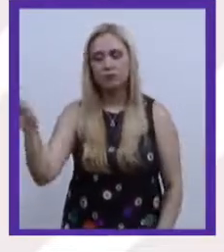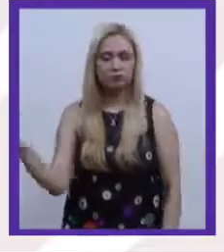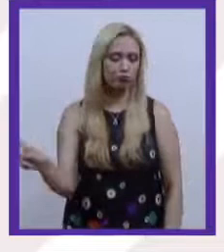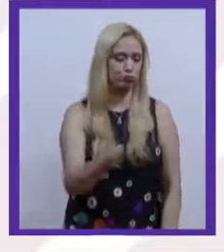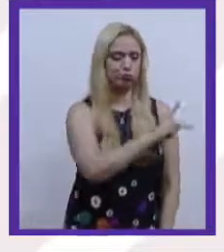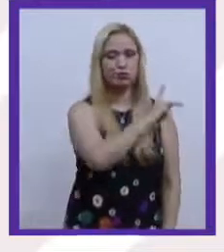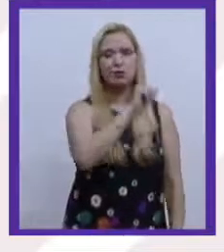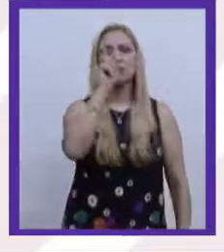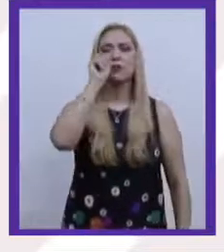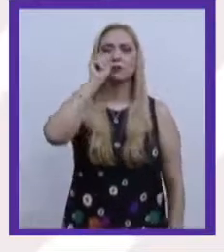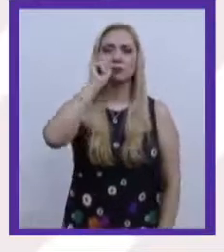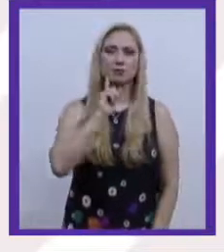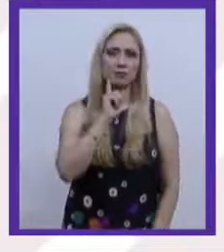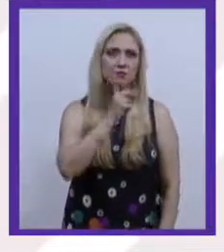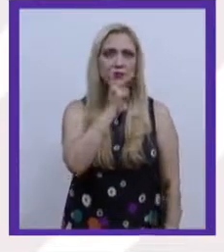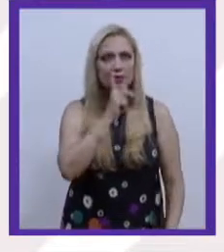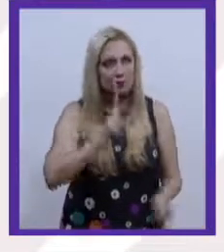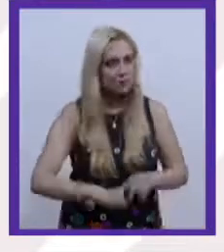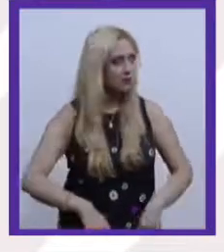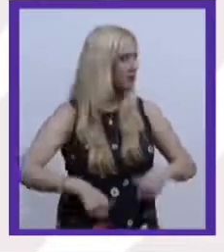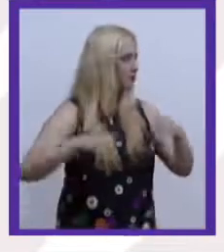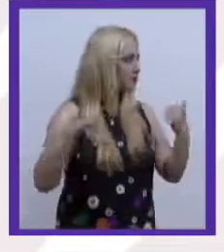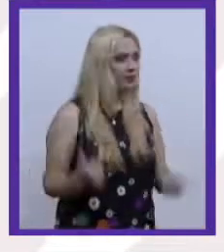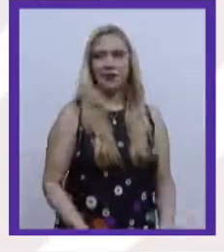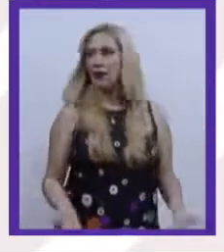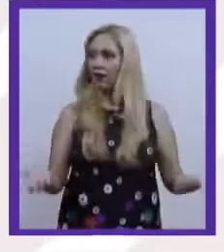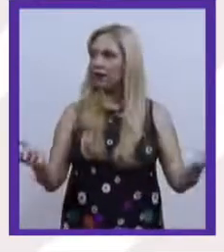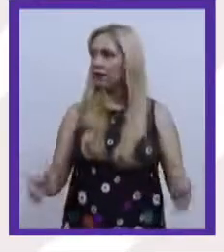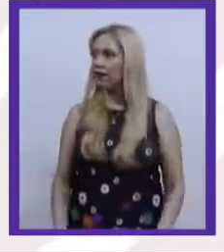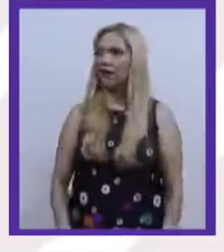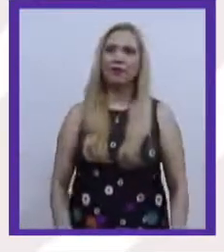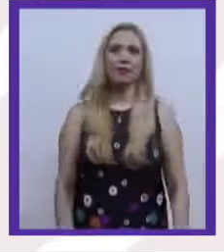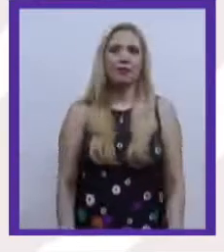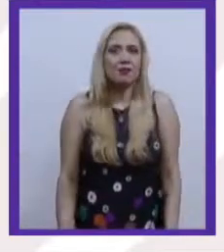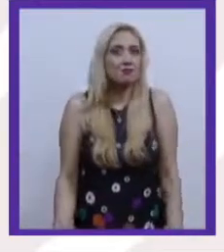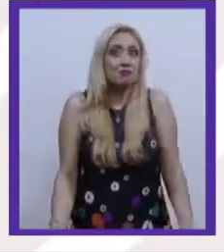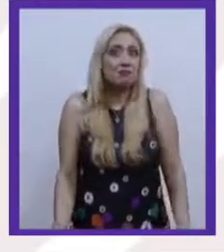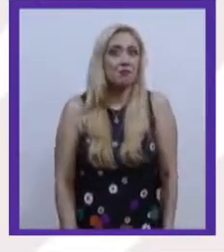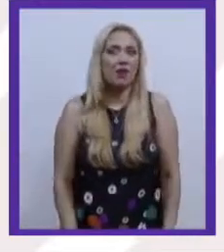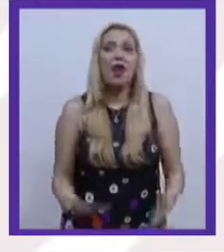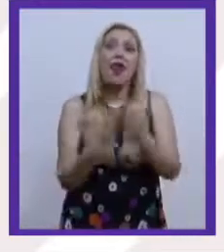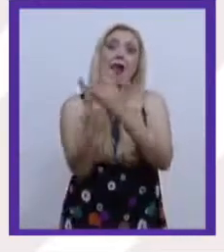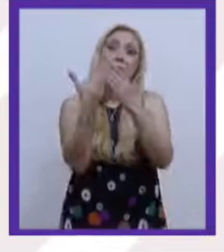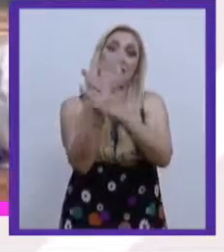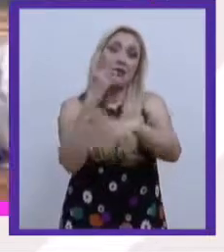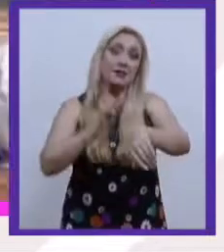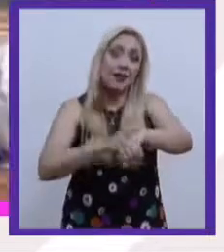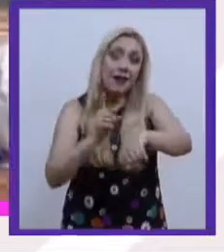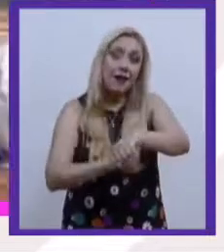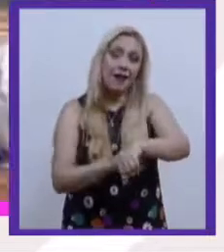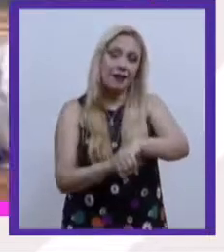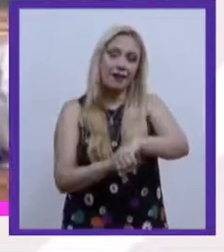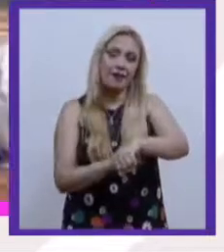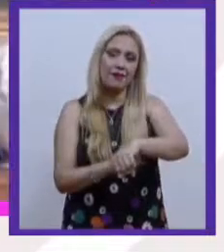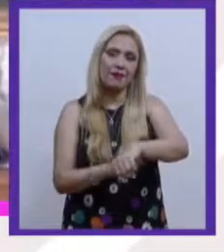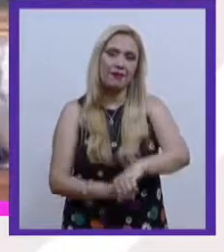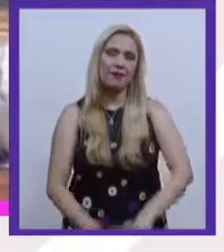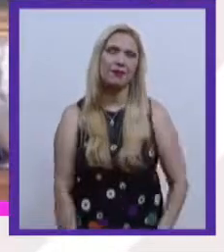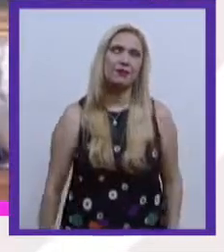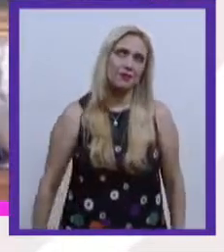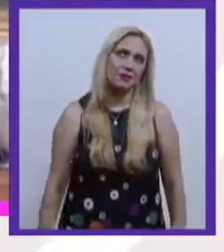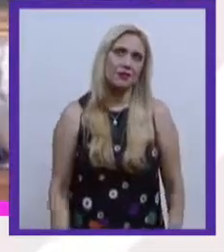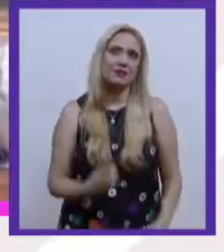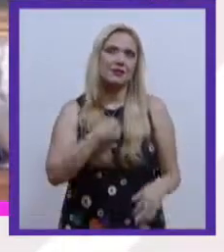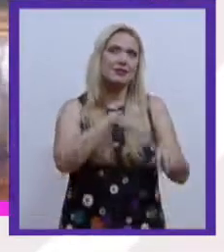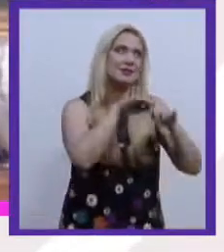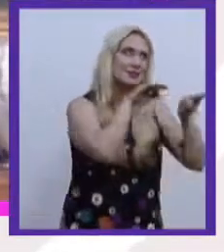mujeres las que vamos, entonces debería de ser de madres, pero son en la mañana, ¿no? Y que están tomando en consideración tus